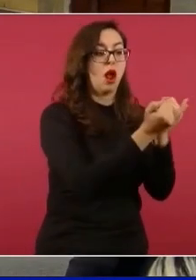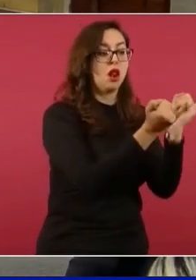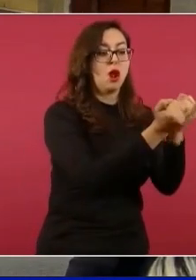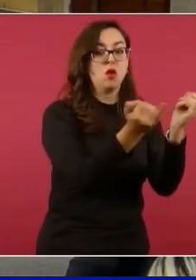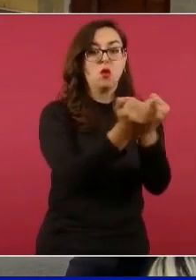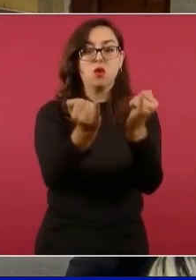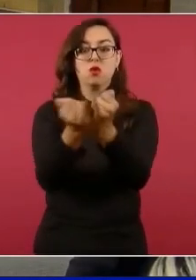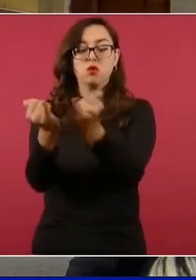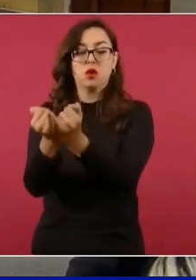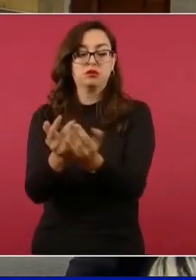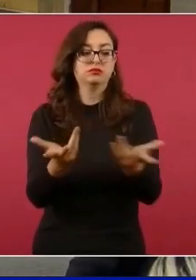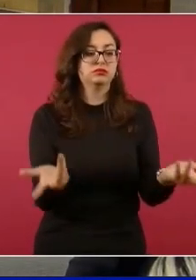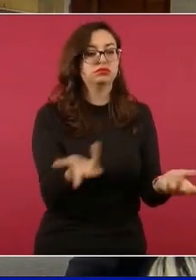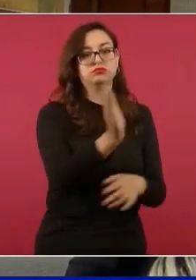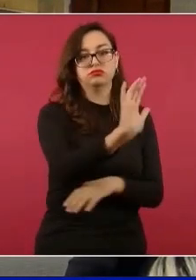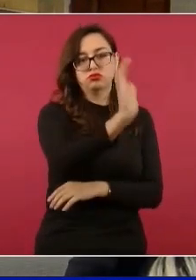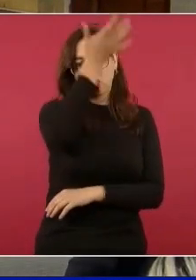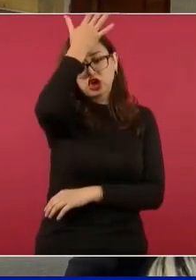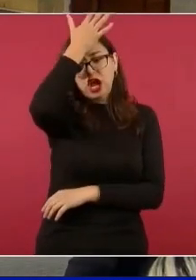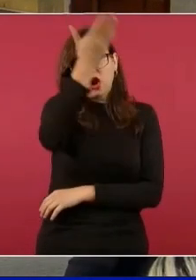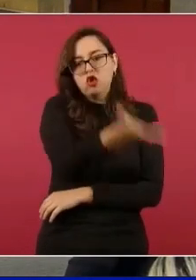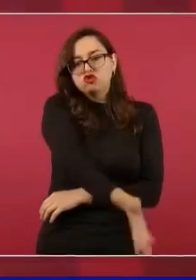como borregos